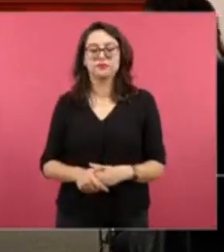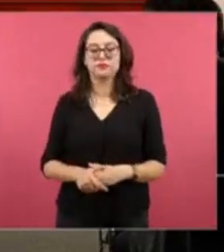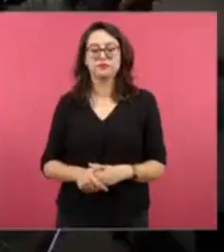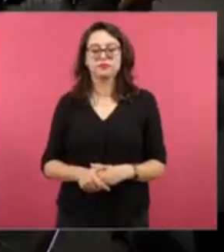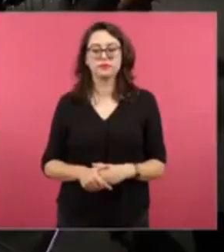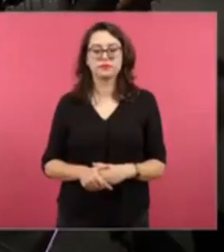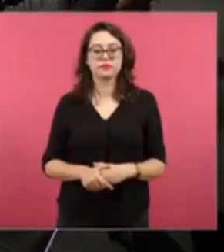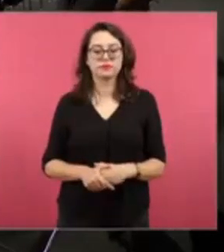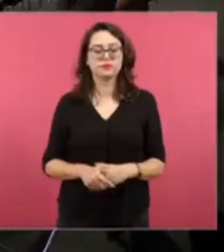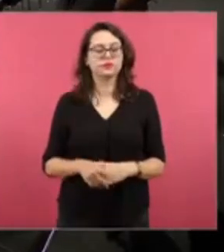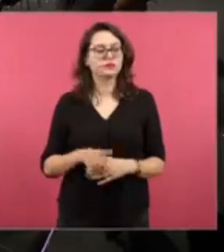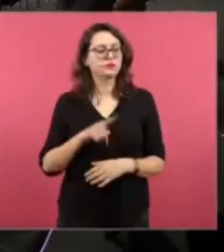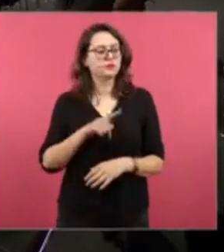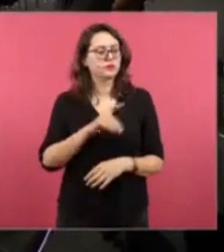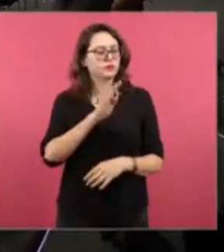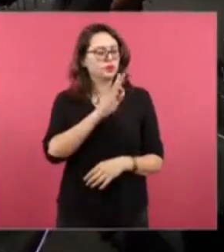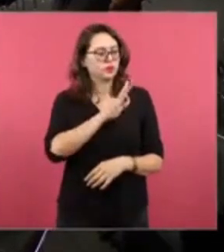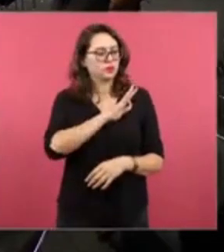pido un favor, ¿podrían